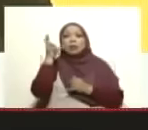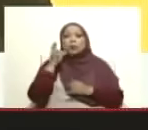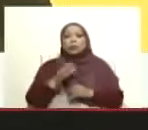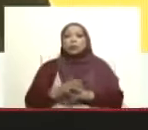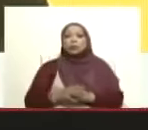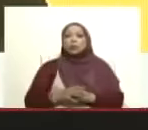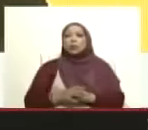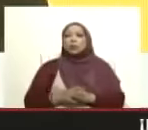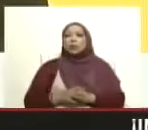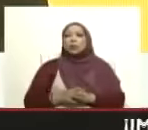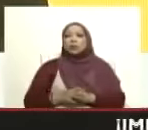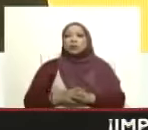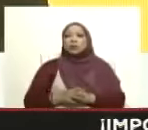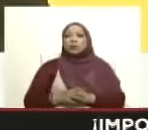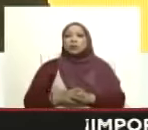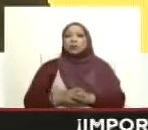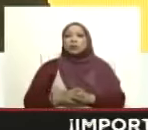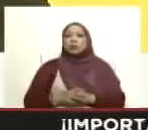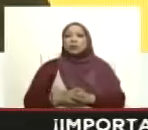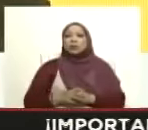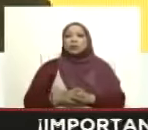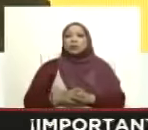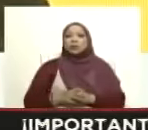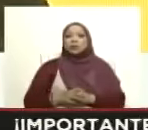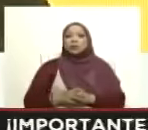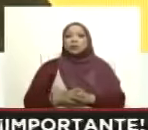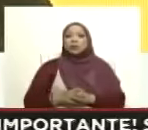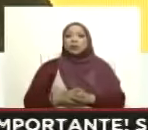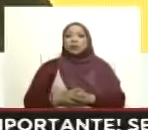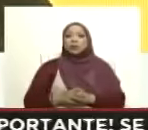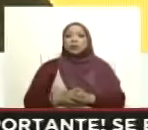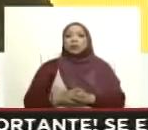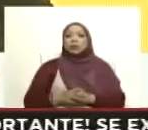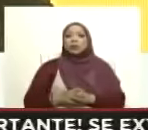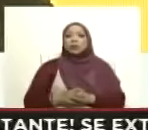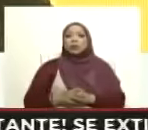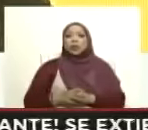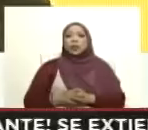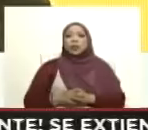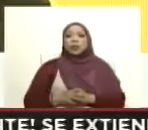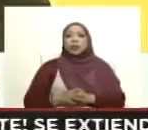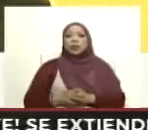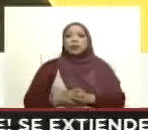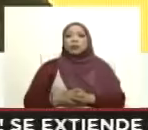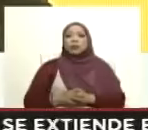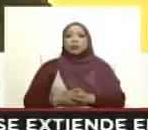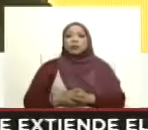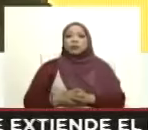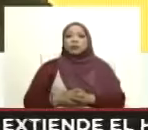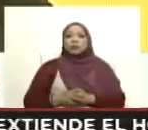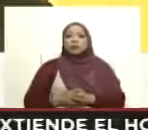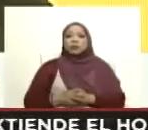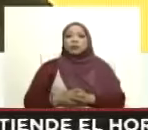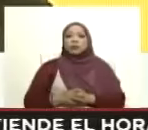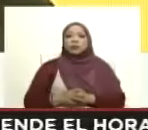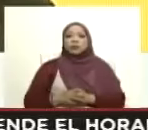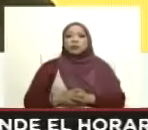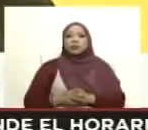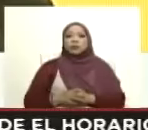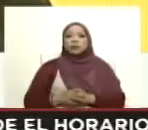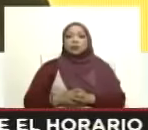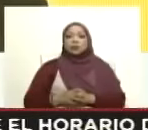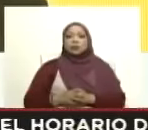lasad extraordinar otr circunstancia quizás en otros países que decirlo un